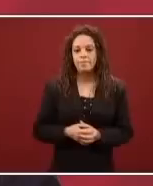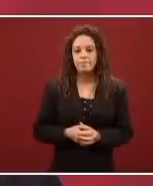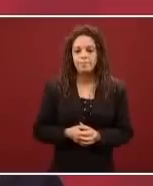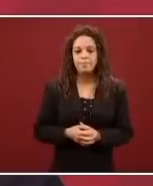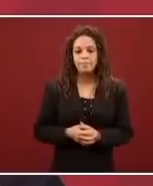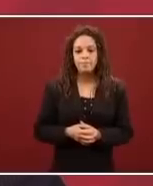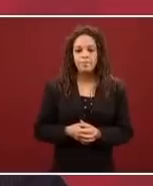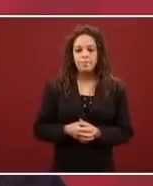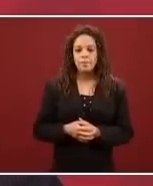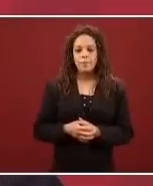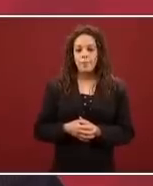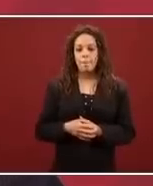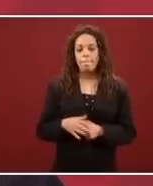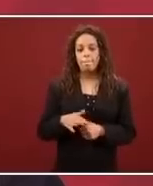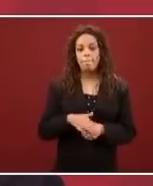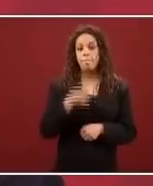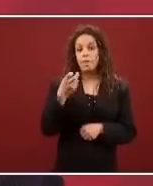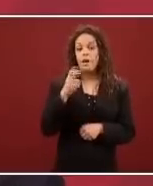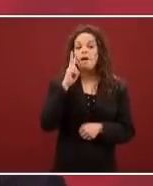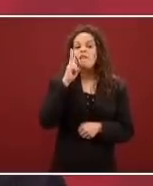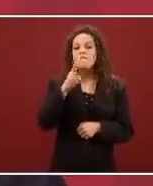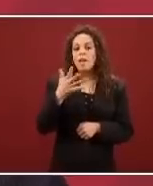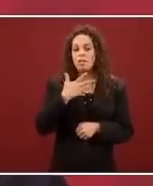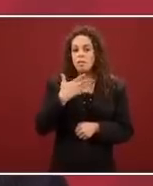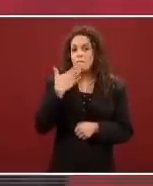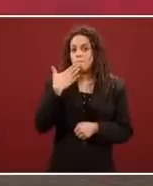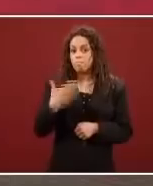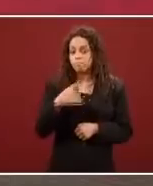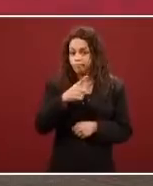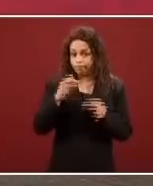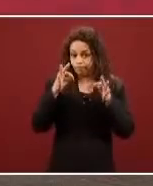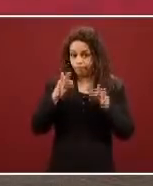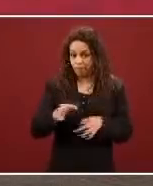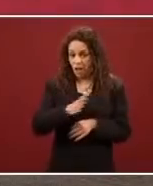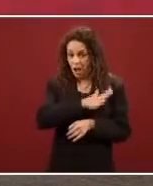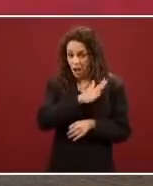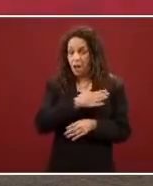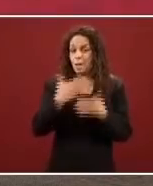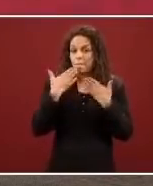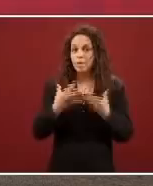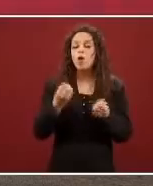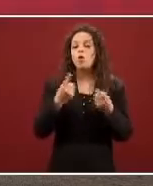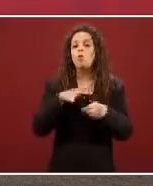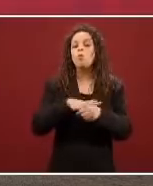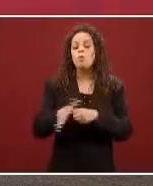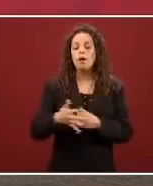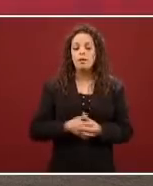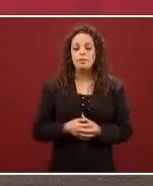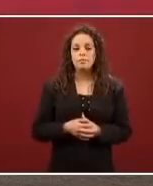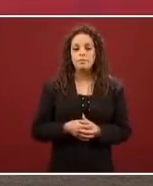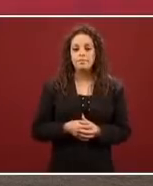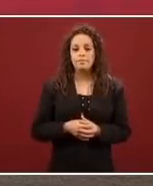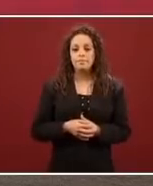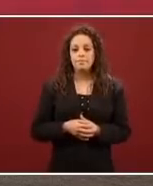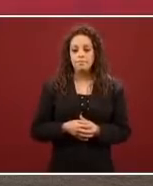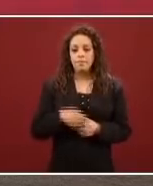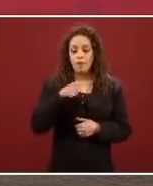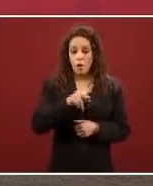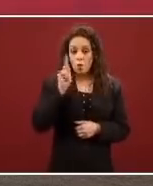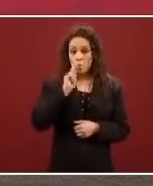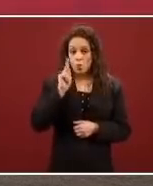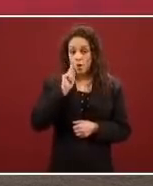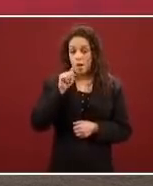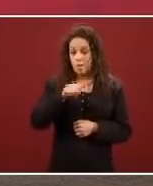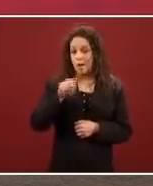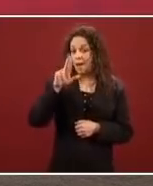cierto estándar de calidad y que en su momento pueden dar. Hay una característica muy específica de las pruebas rápidas que es